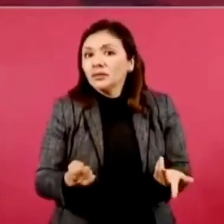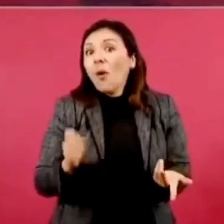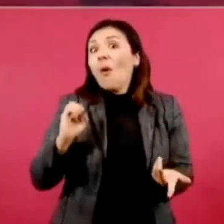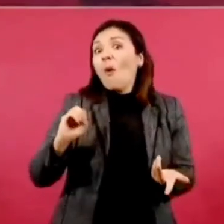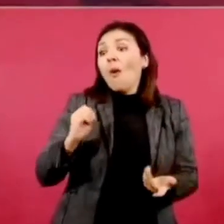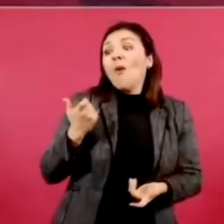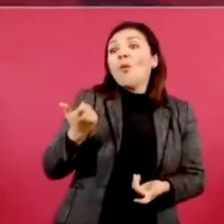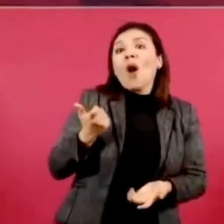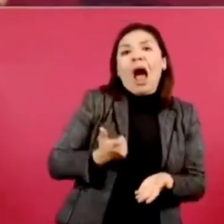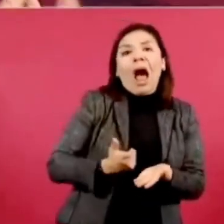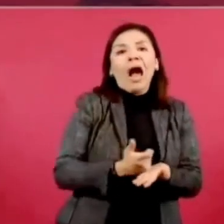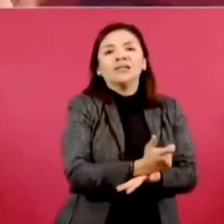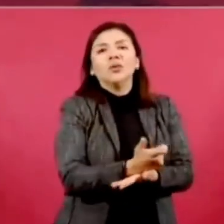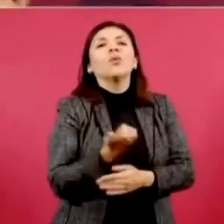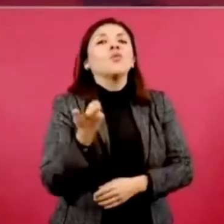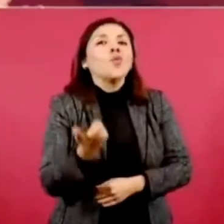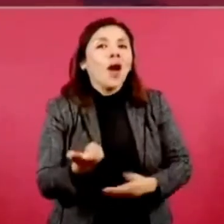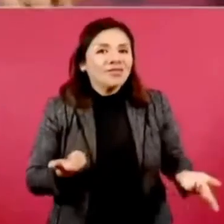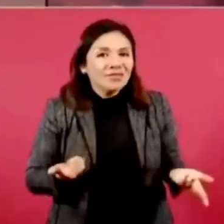Sí, pero